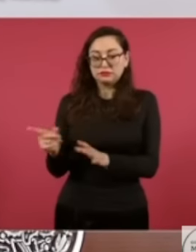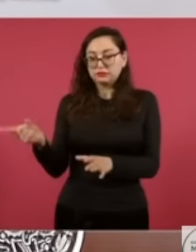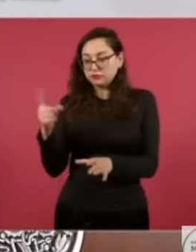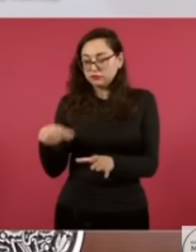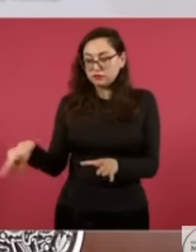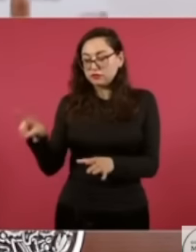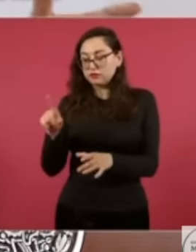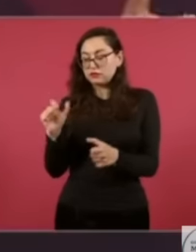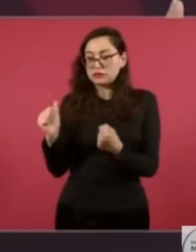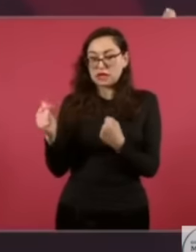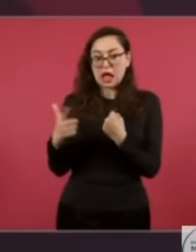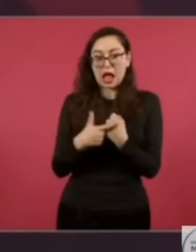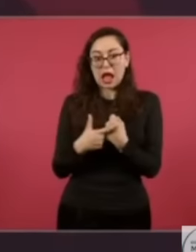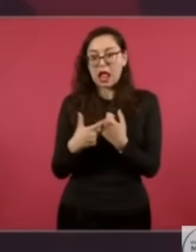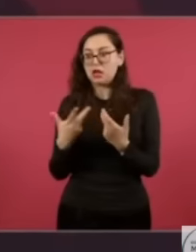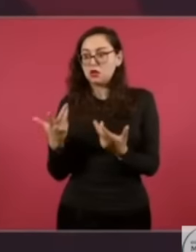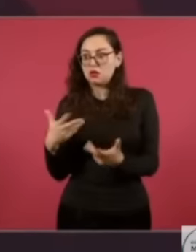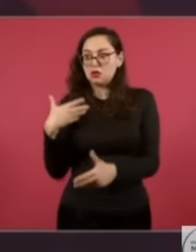pues